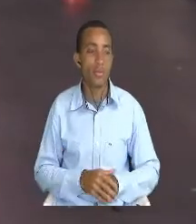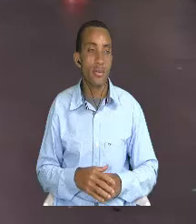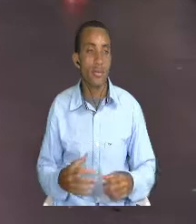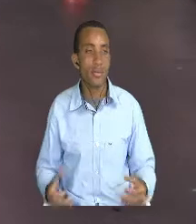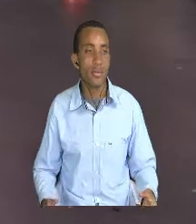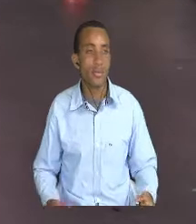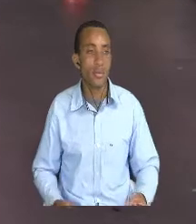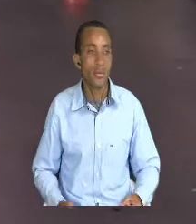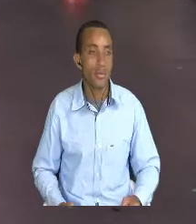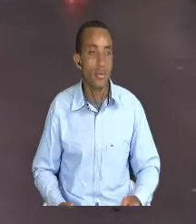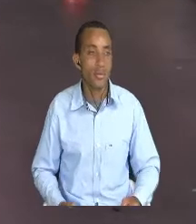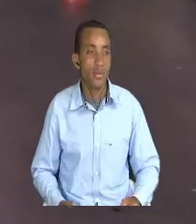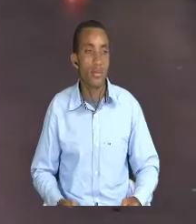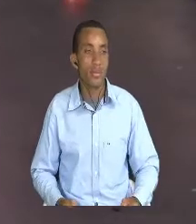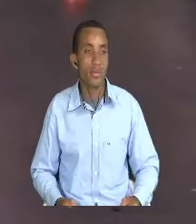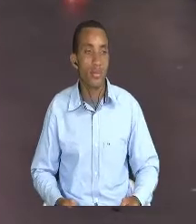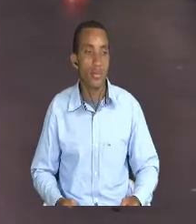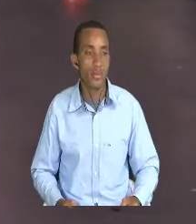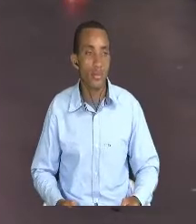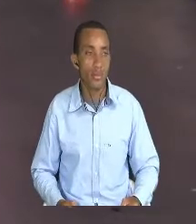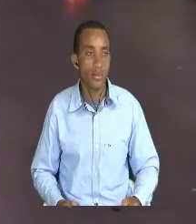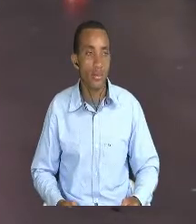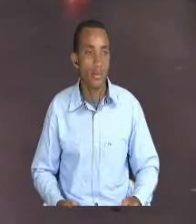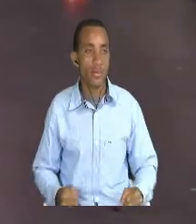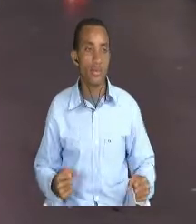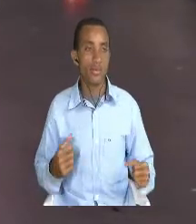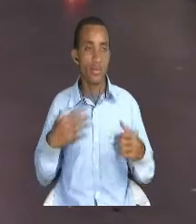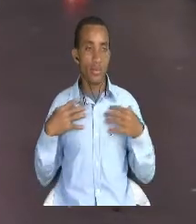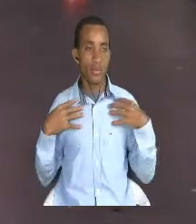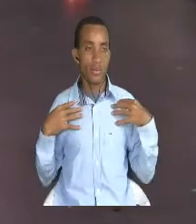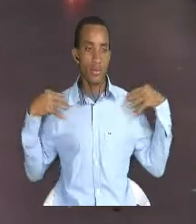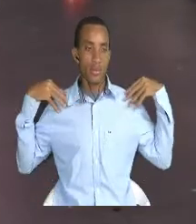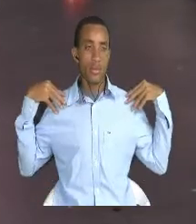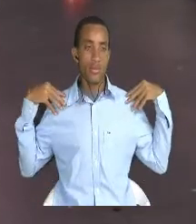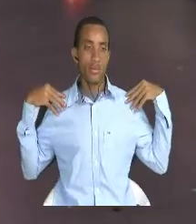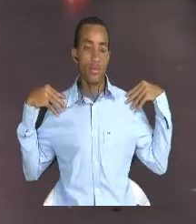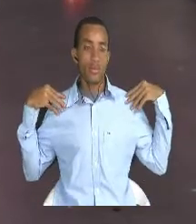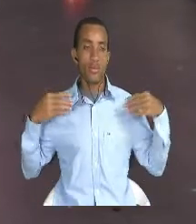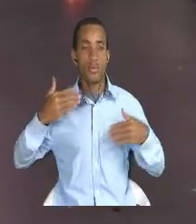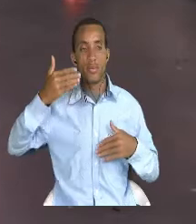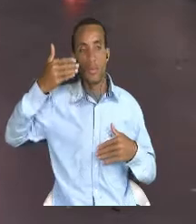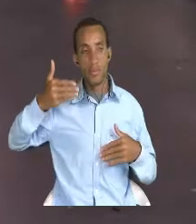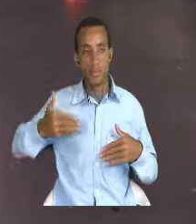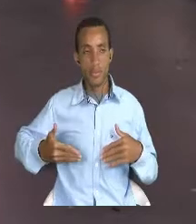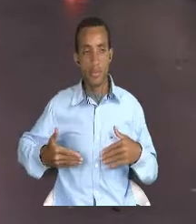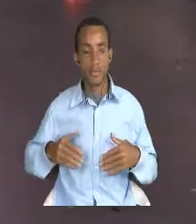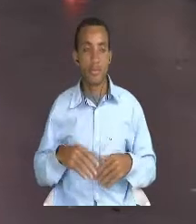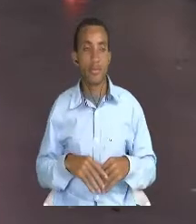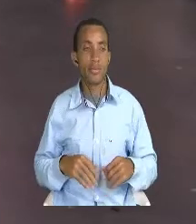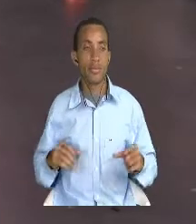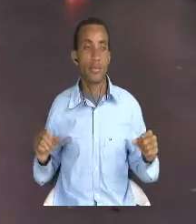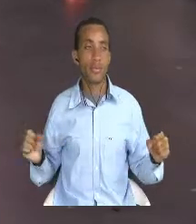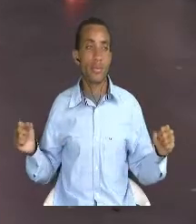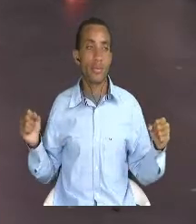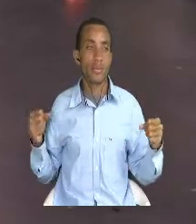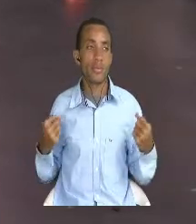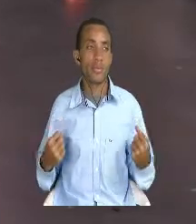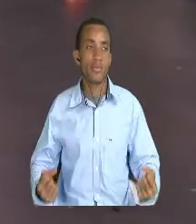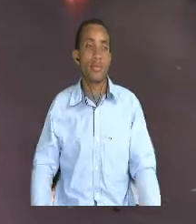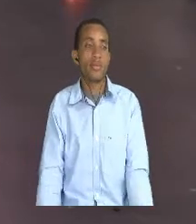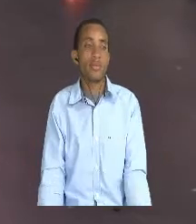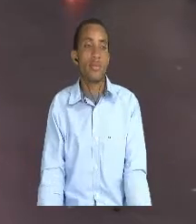Primero que flexione las rodillas un poquitico, la espalda derecha, que haga una extensión completamente de los brazos y que haga un movimiento de flexión hacia